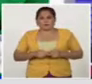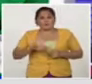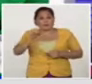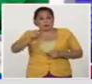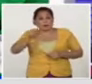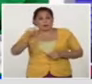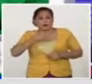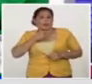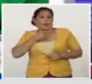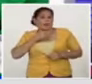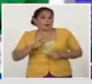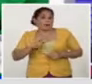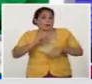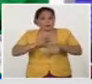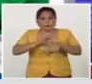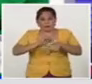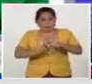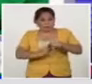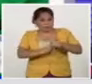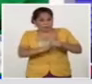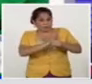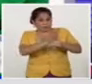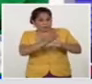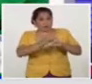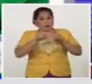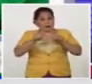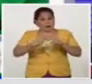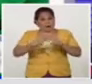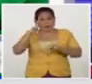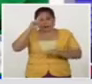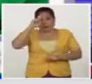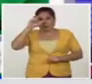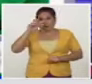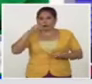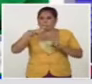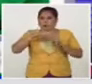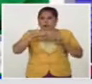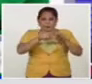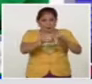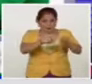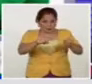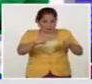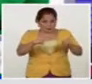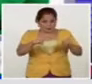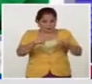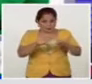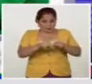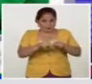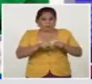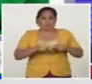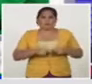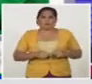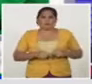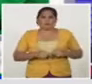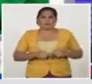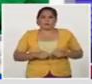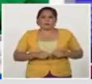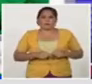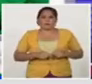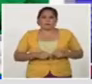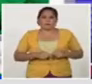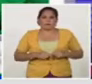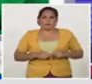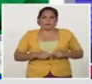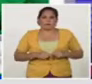pacientes con COVID-19 activos en salas de terapia intensiva, poniendo de manifiesto